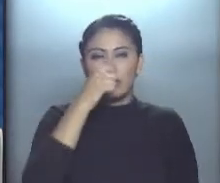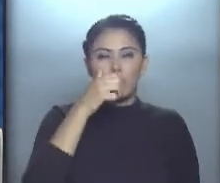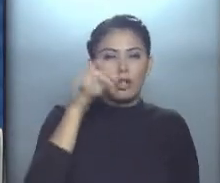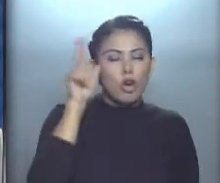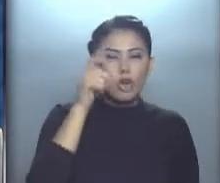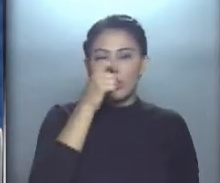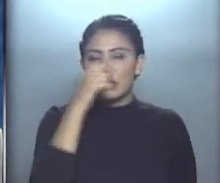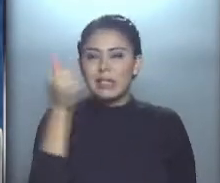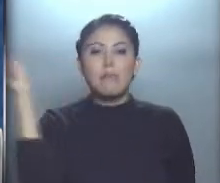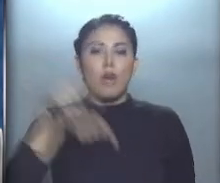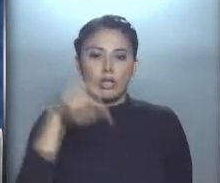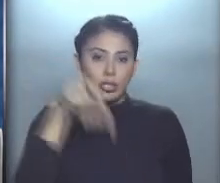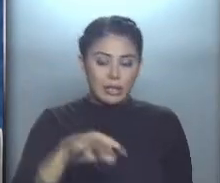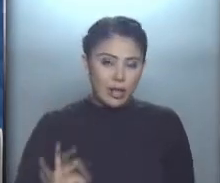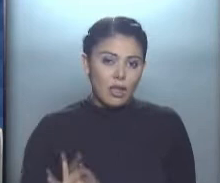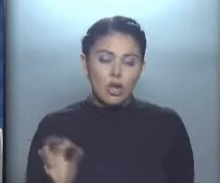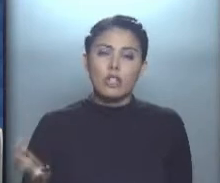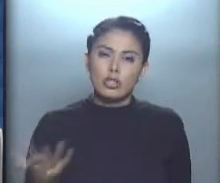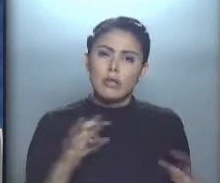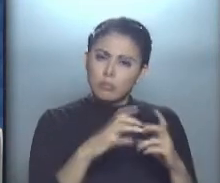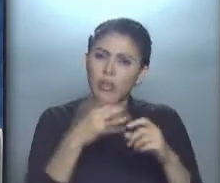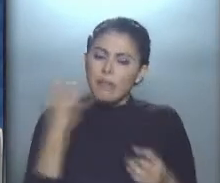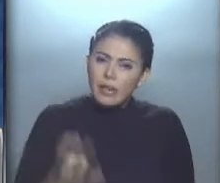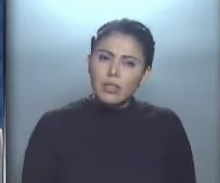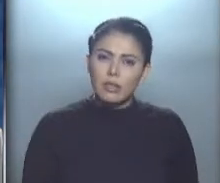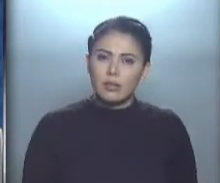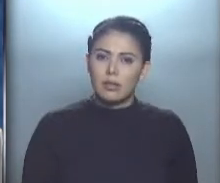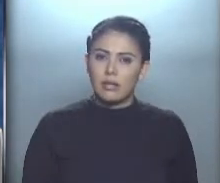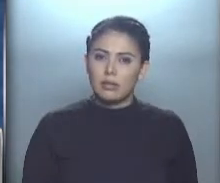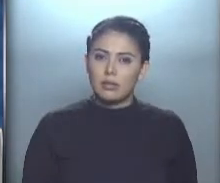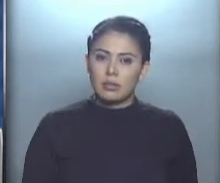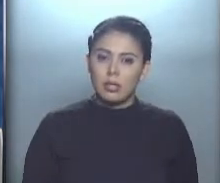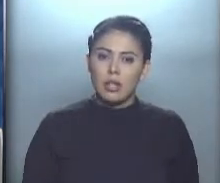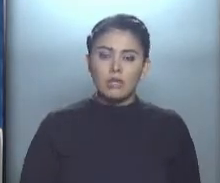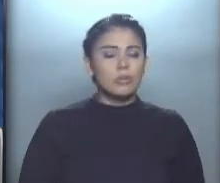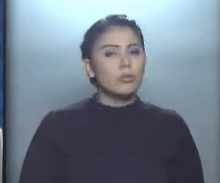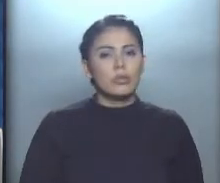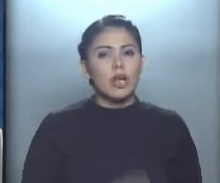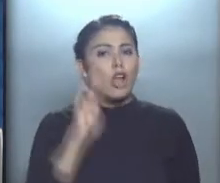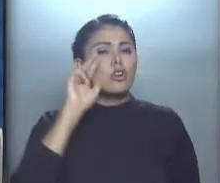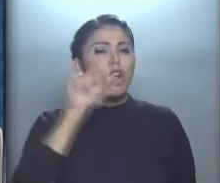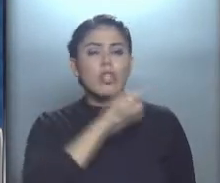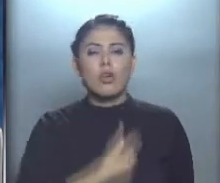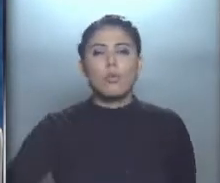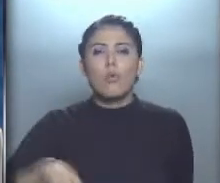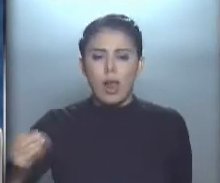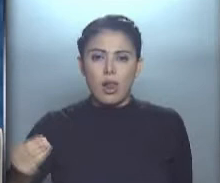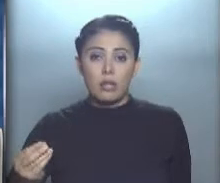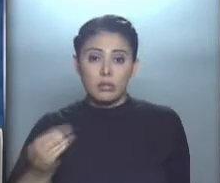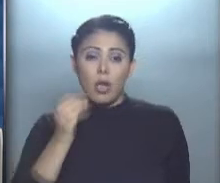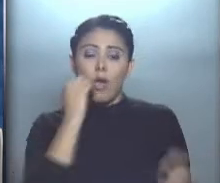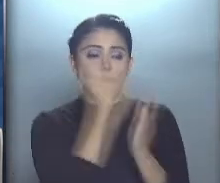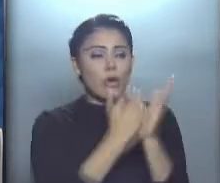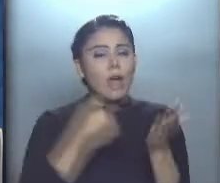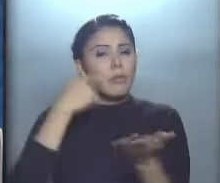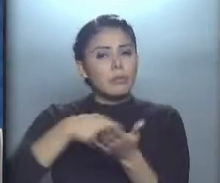26%, que es la proyección de este año. Entonces, discutamos en serio respecto al rol del Estado, a los programas monetarios